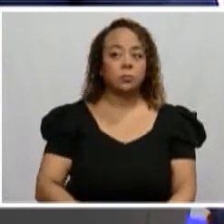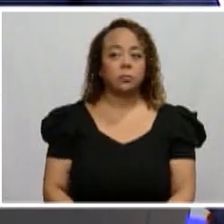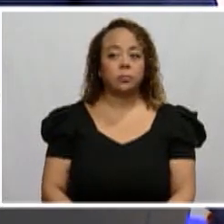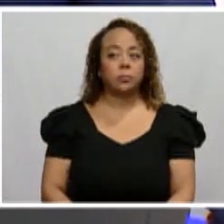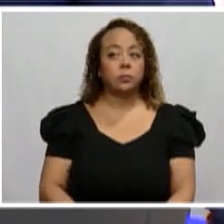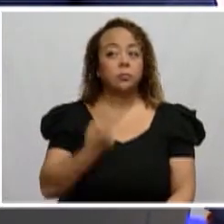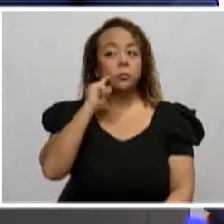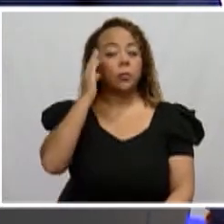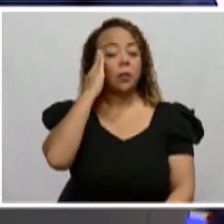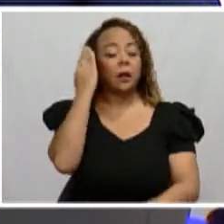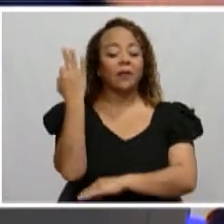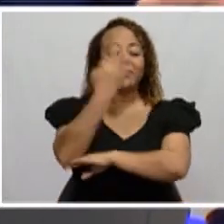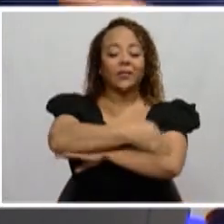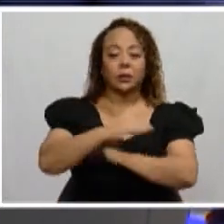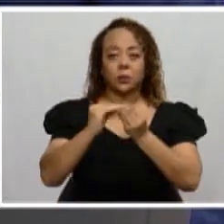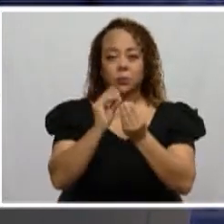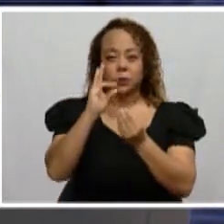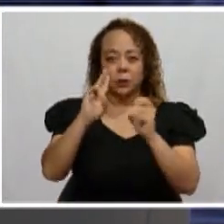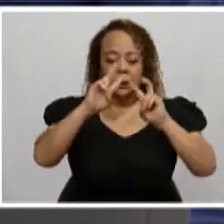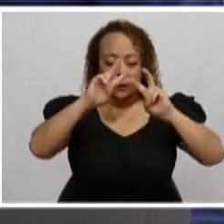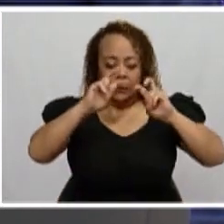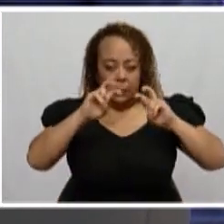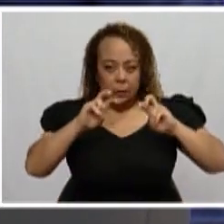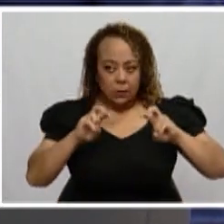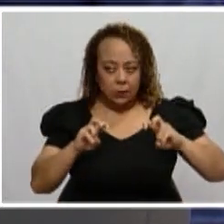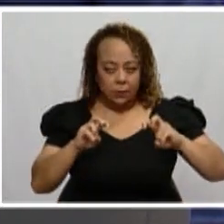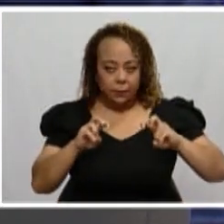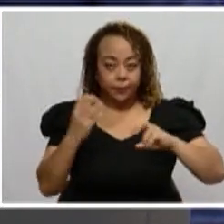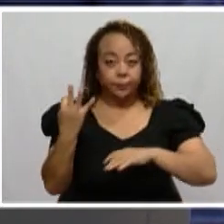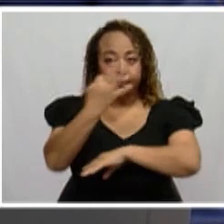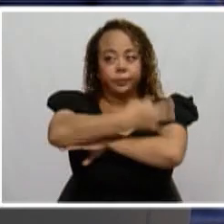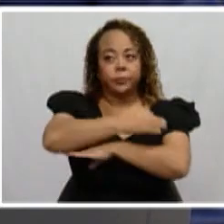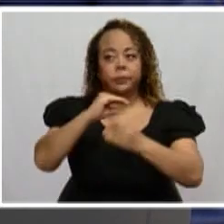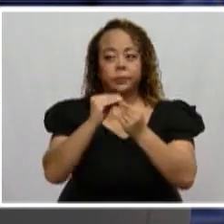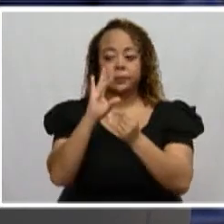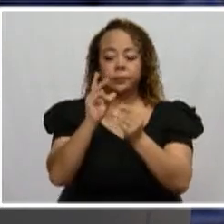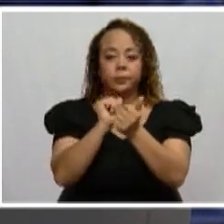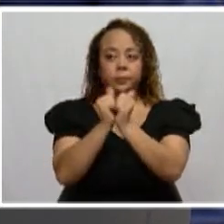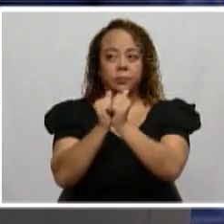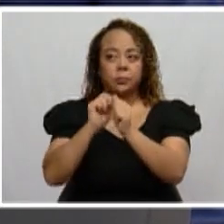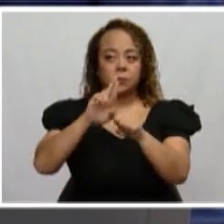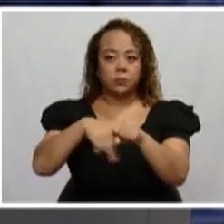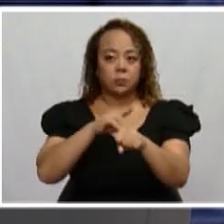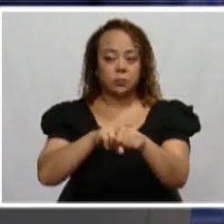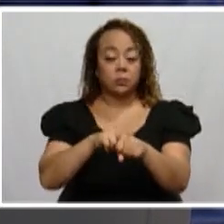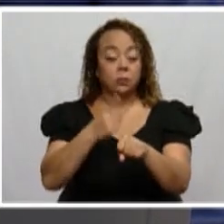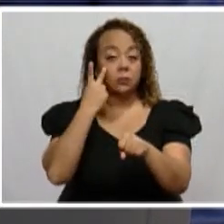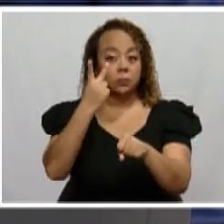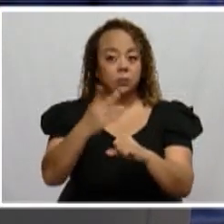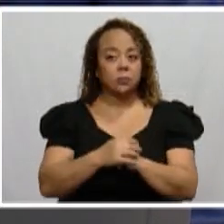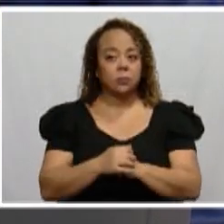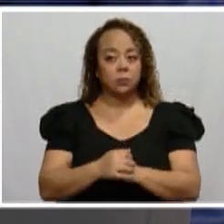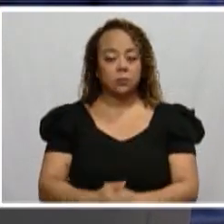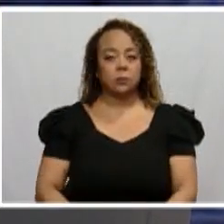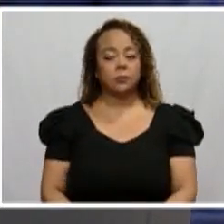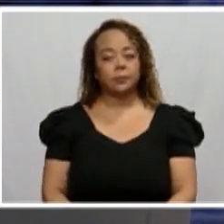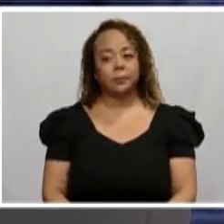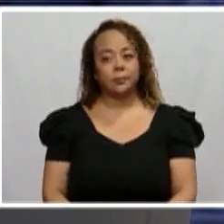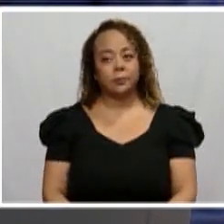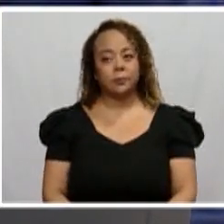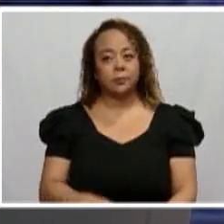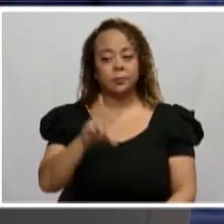para determinar en la fecha 7 hacer una radiografía de la de la fecha siete el Campeonato nacional vamos a ver mi querido